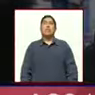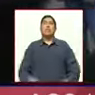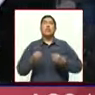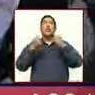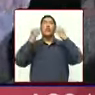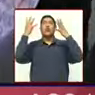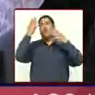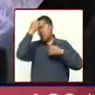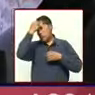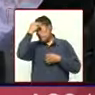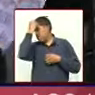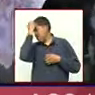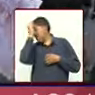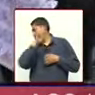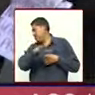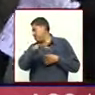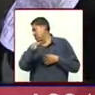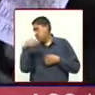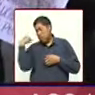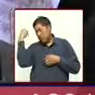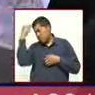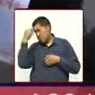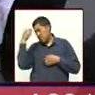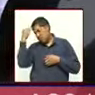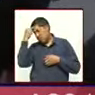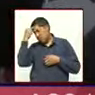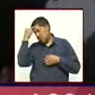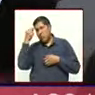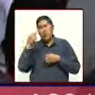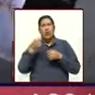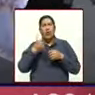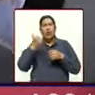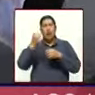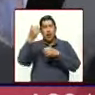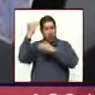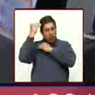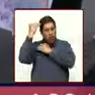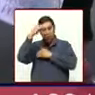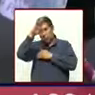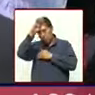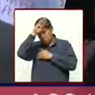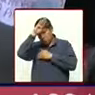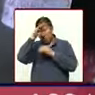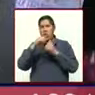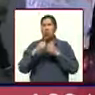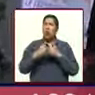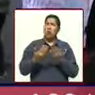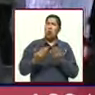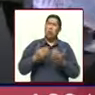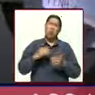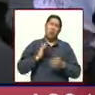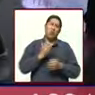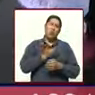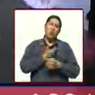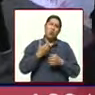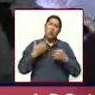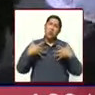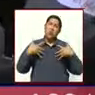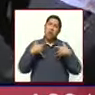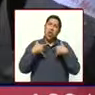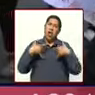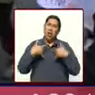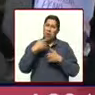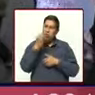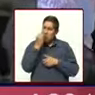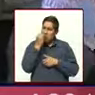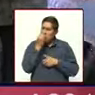Hay mucho descuido del gobierno. Pobre gente de Santa Cruz y Beni, ¿cómo están nuestros pobres animales, nuestra flora,